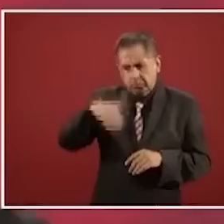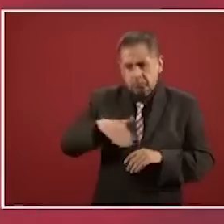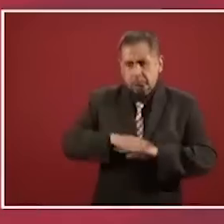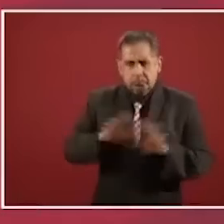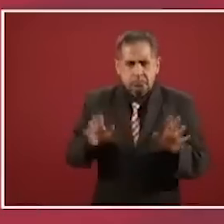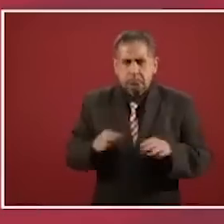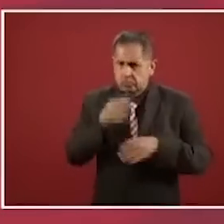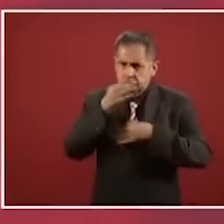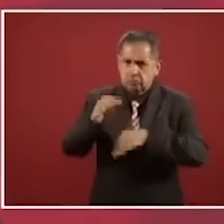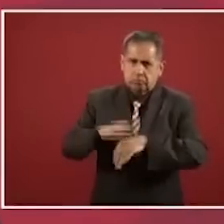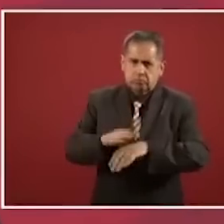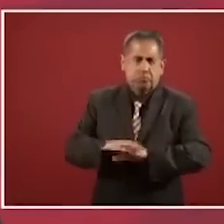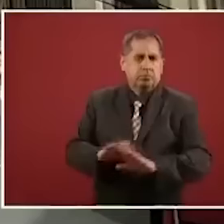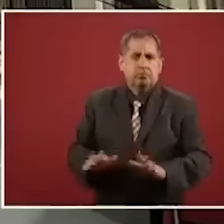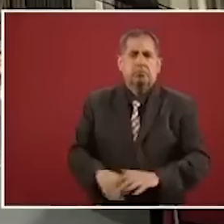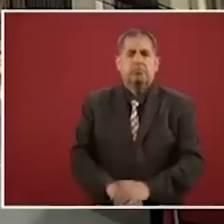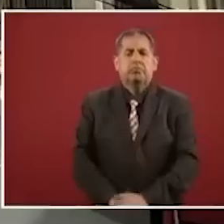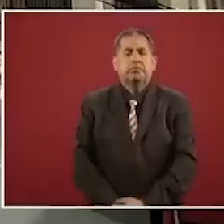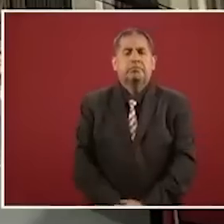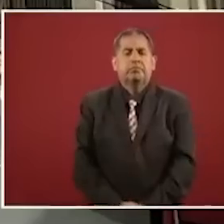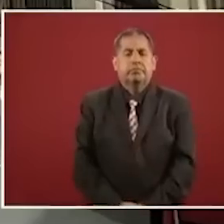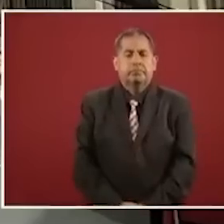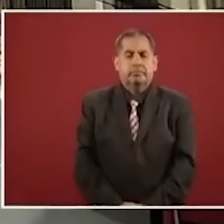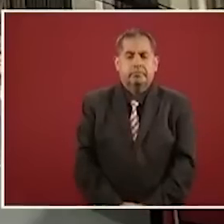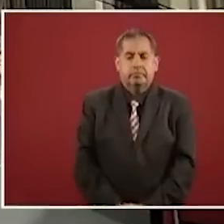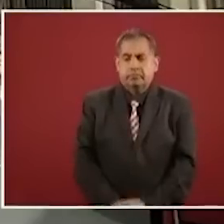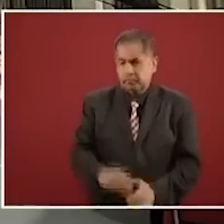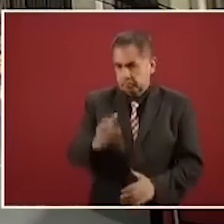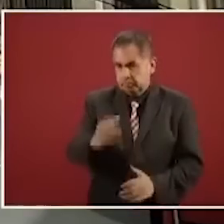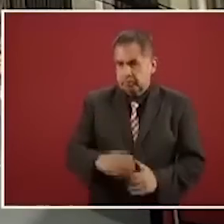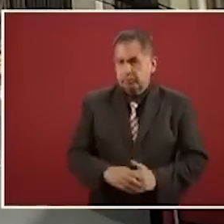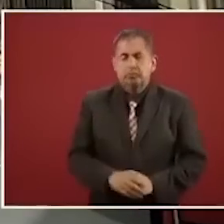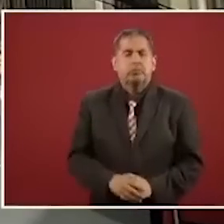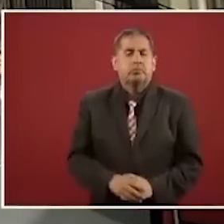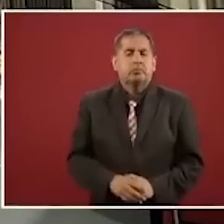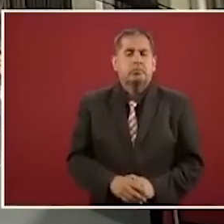y transmitirles esta posición. Sí, por favor.